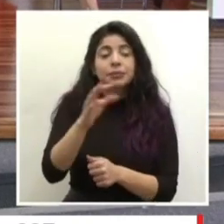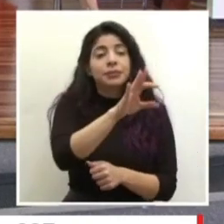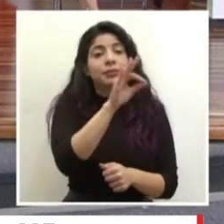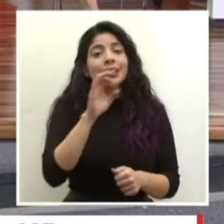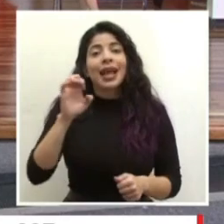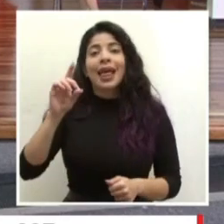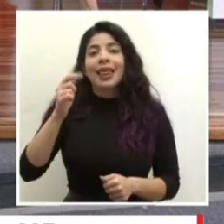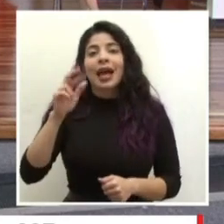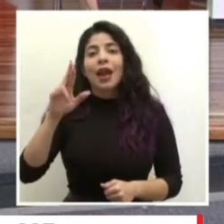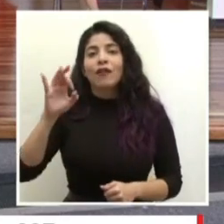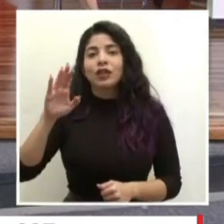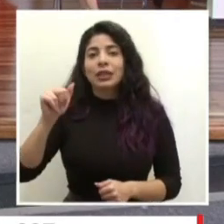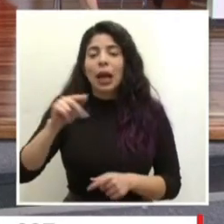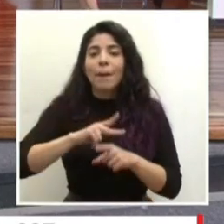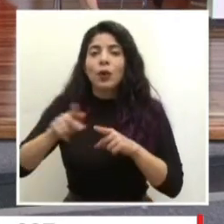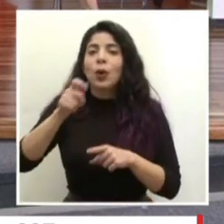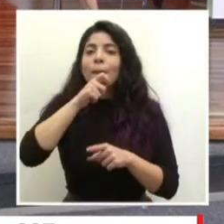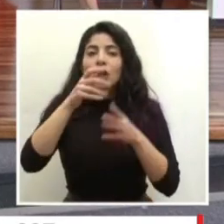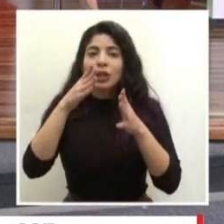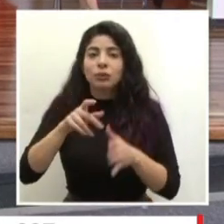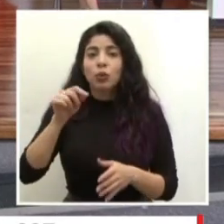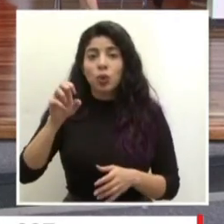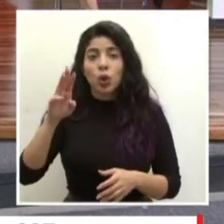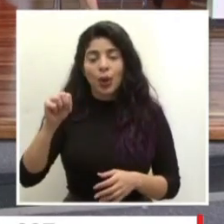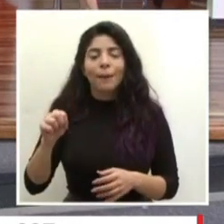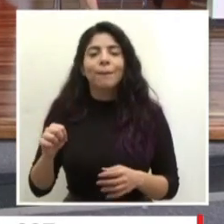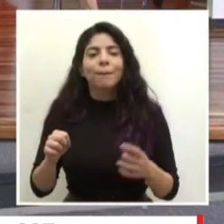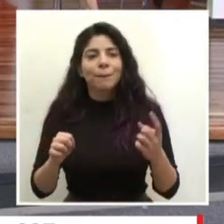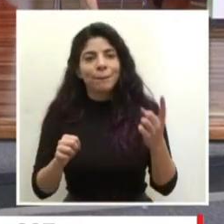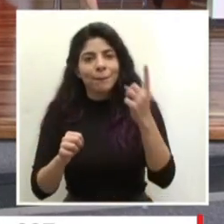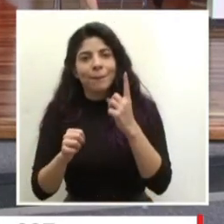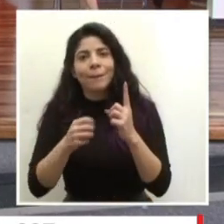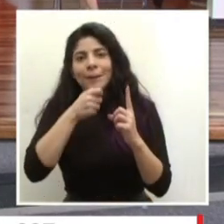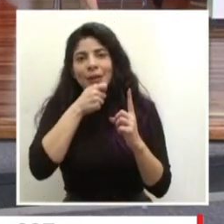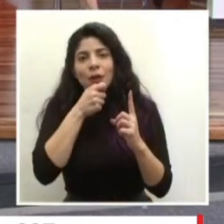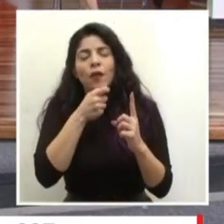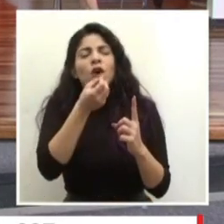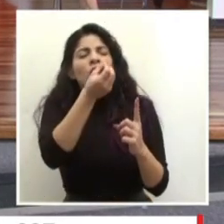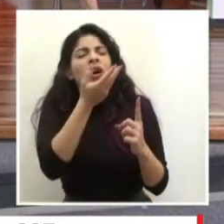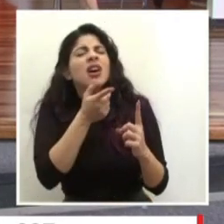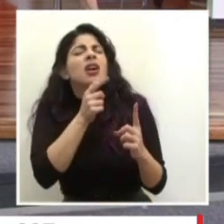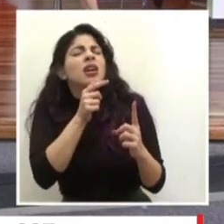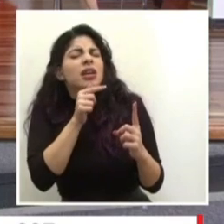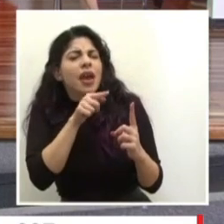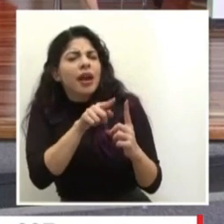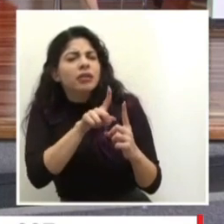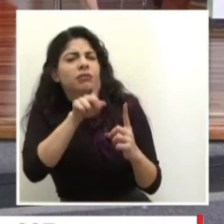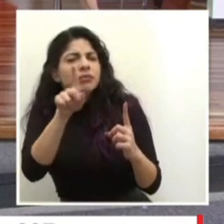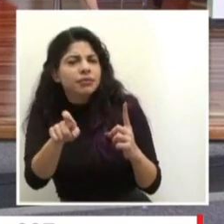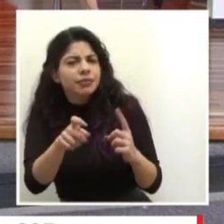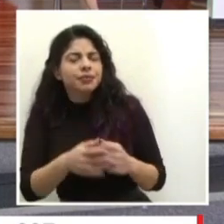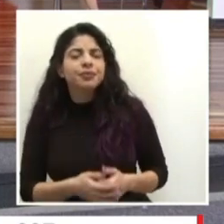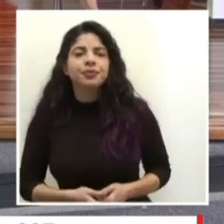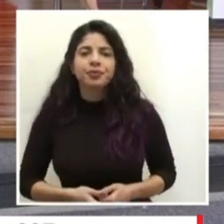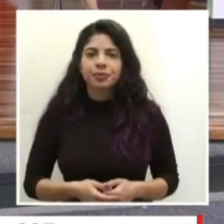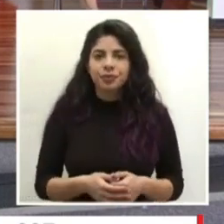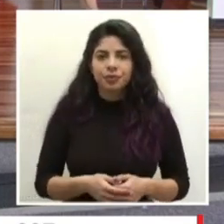don Edgar Fonseca de puroperiodismo.com a acercarse al micrófono e indicarnos a quién va dirigida su